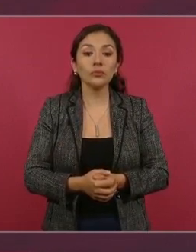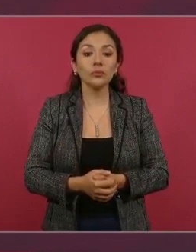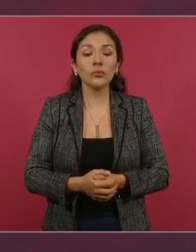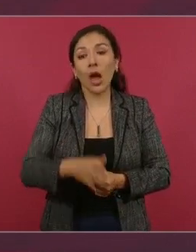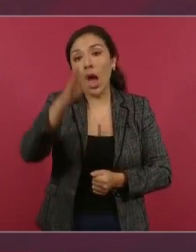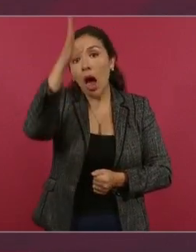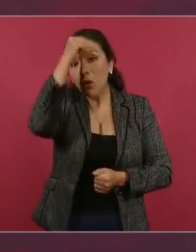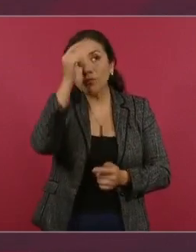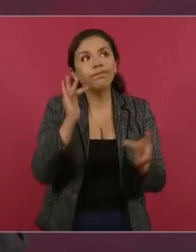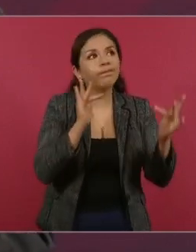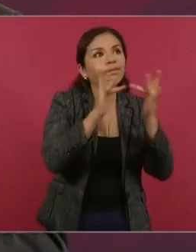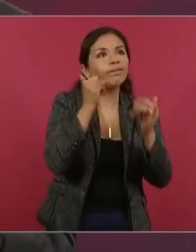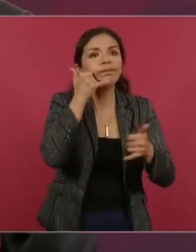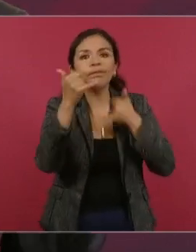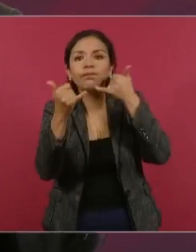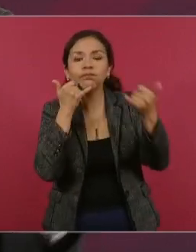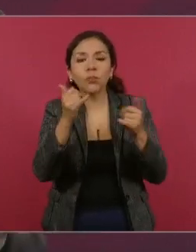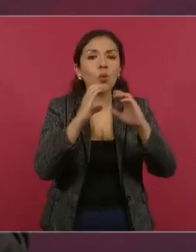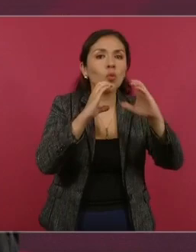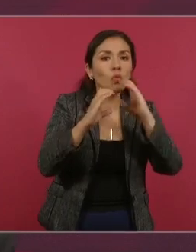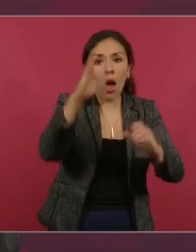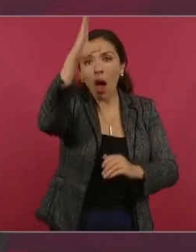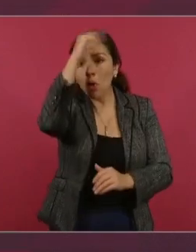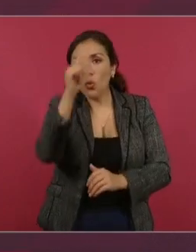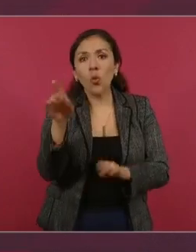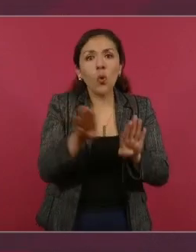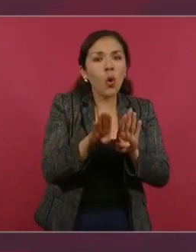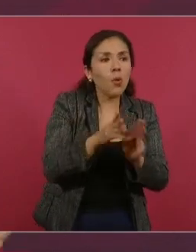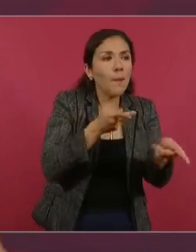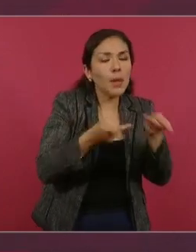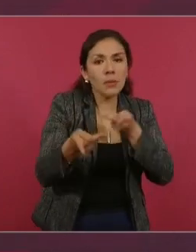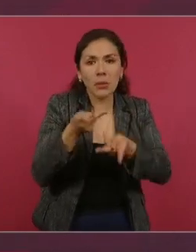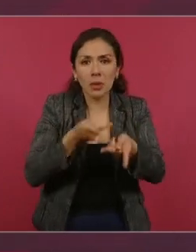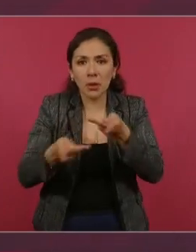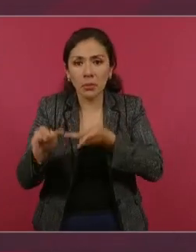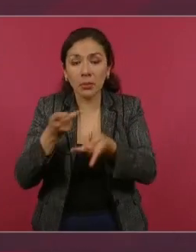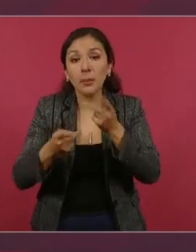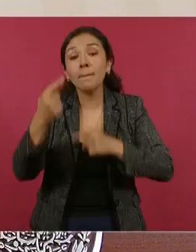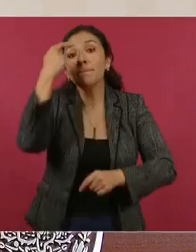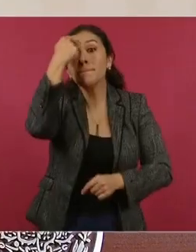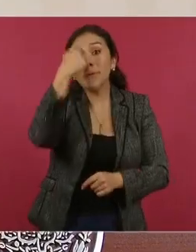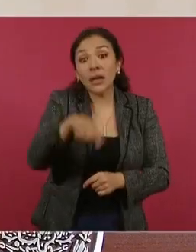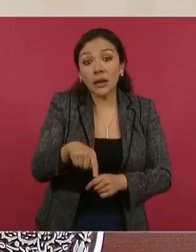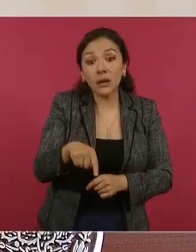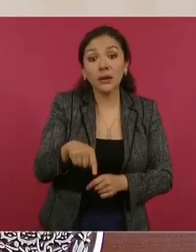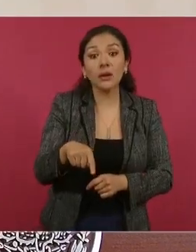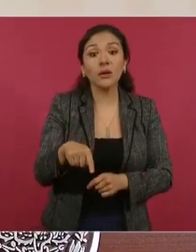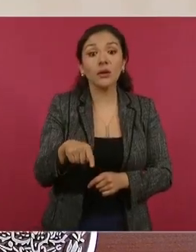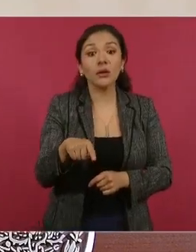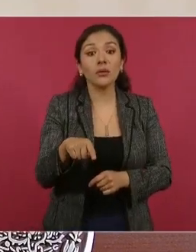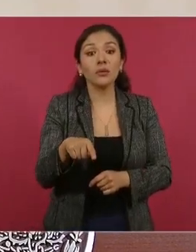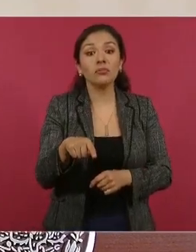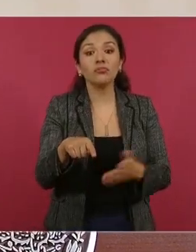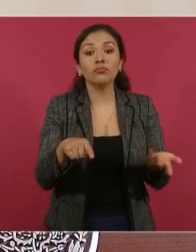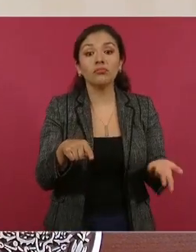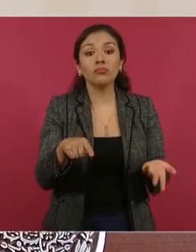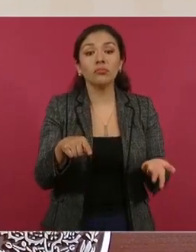estableciendo comunicación, llegando a acuerdos para que